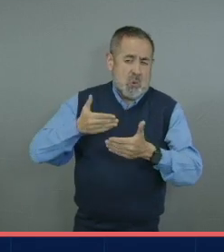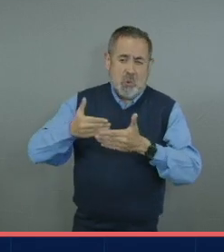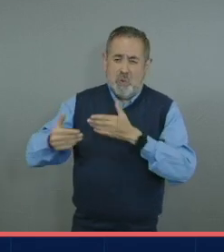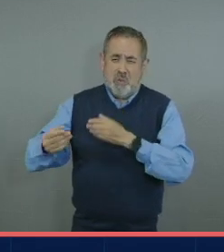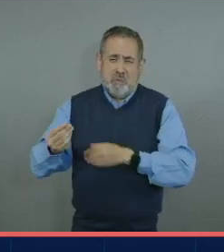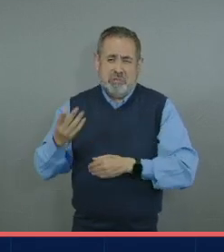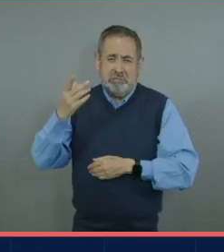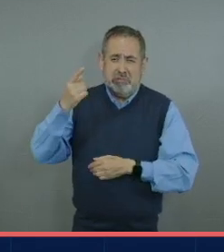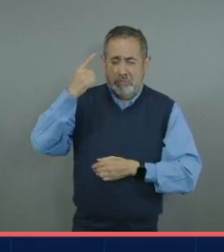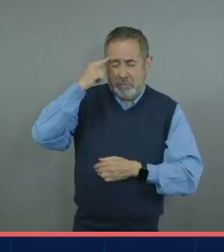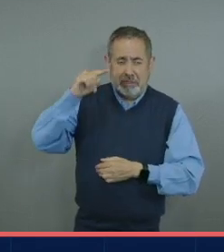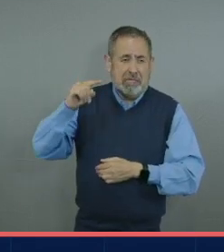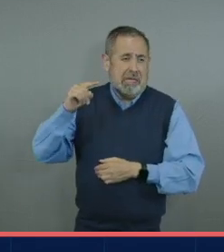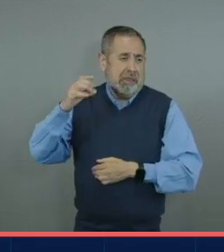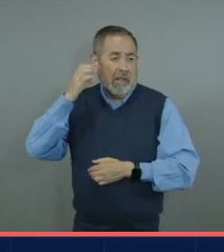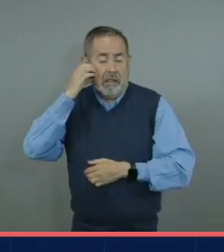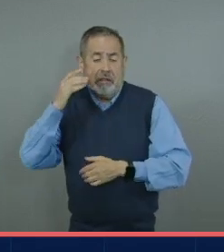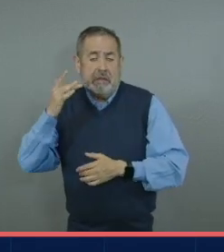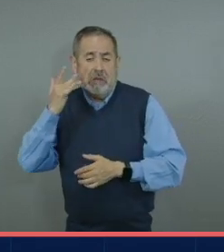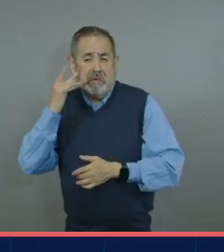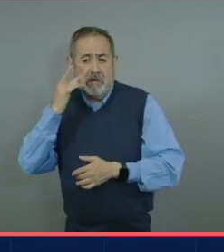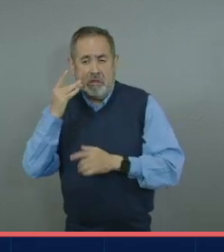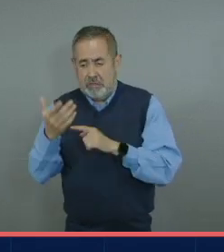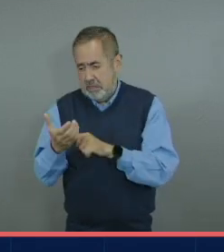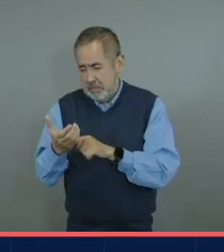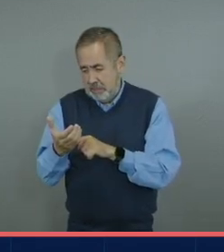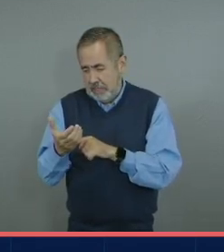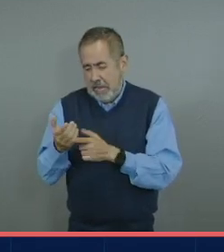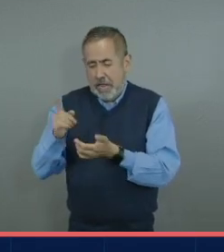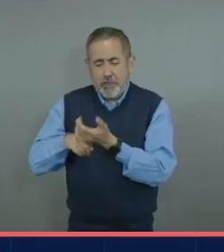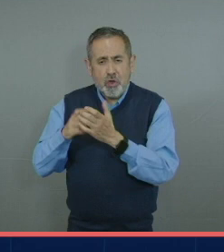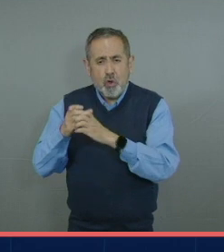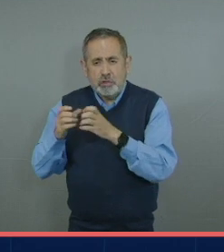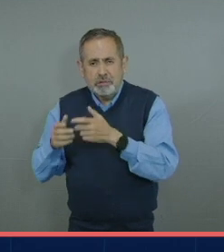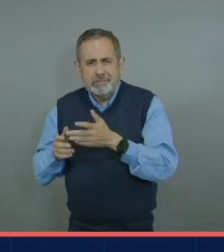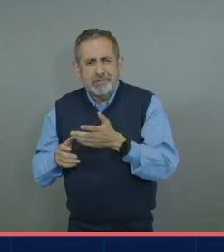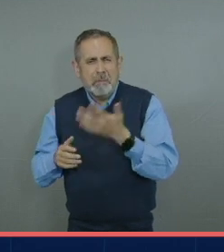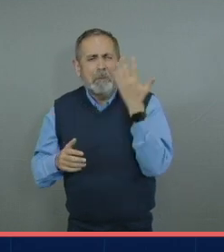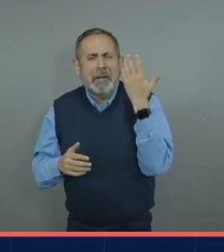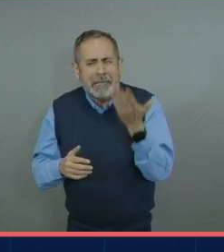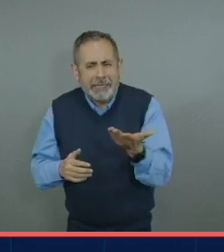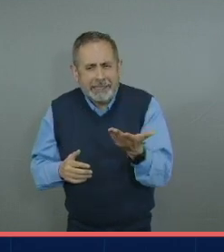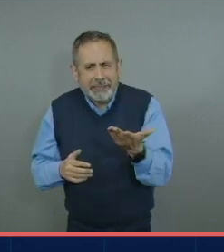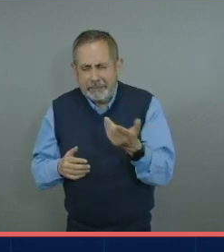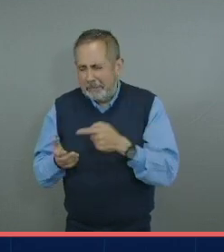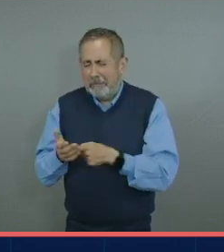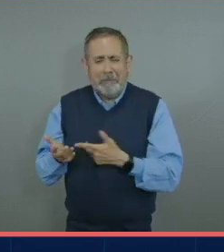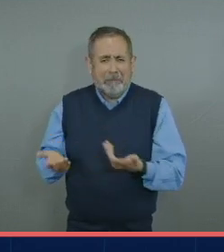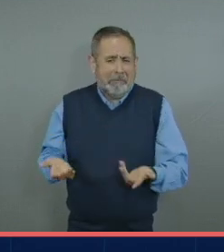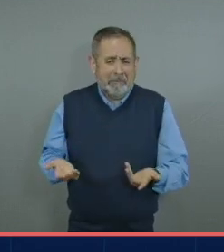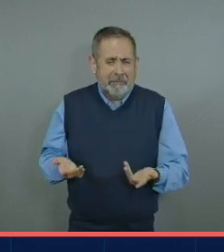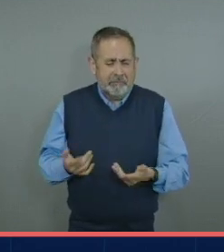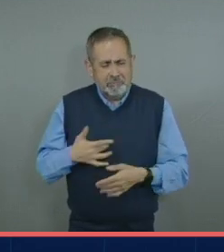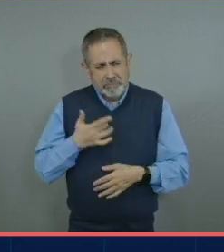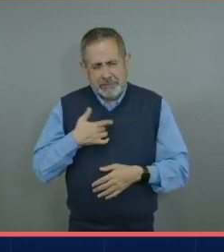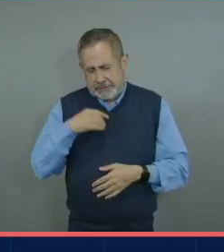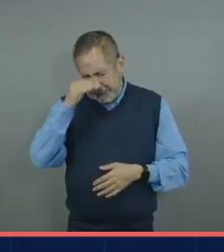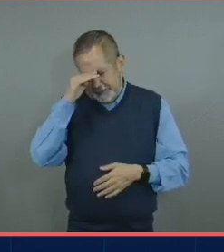utilizo para usar y para llamar, porque no sé utilizarlo de otra manera. ¿Para qué lo quieres? Hay que ser